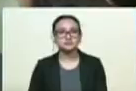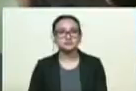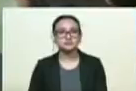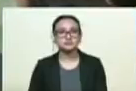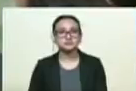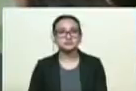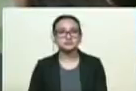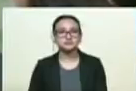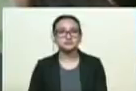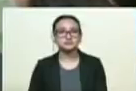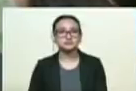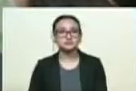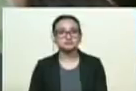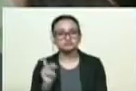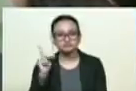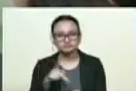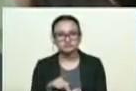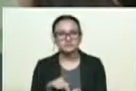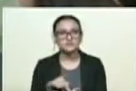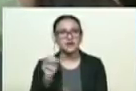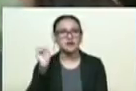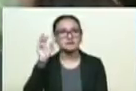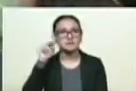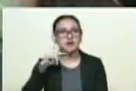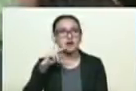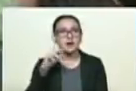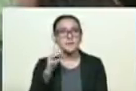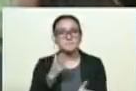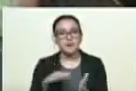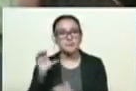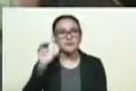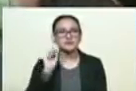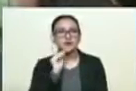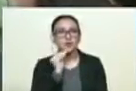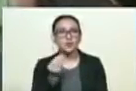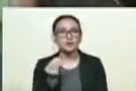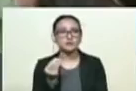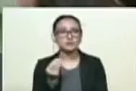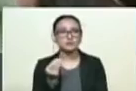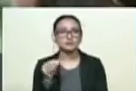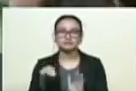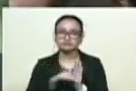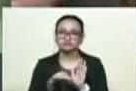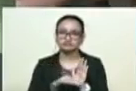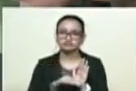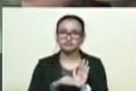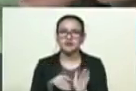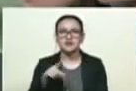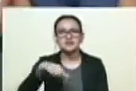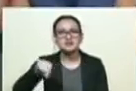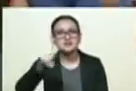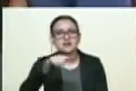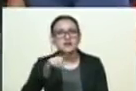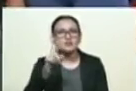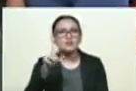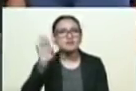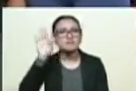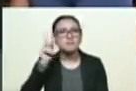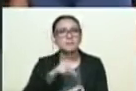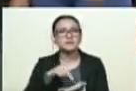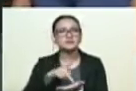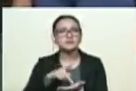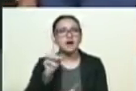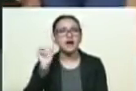pero han ido a asambleas para elaborar el plan de la patria de la juventud. ¿Quién de ustedes ha estado en